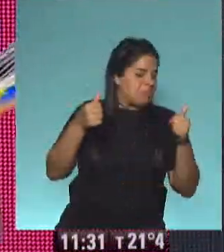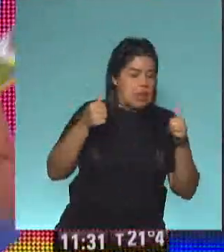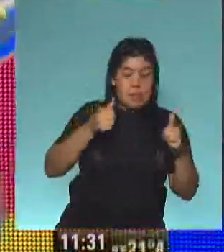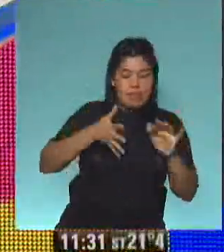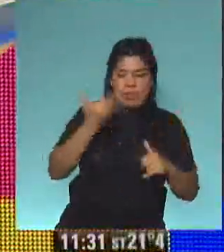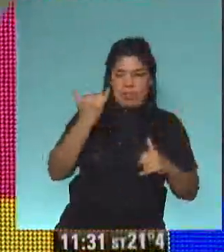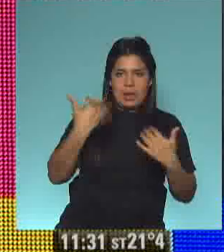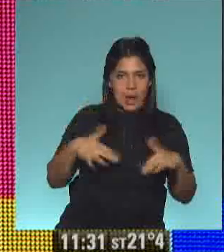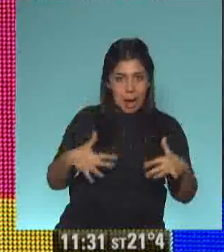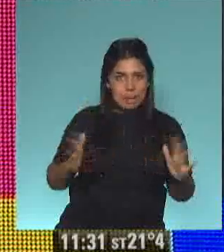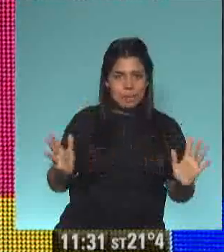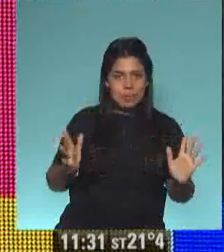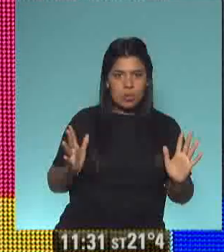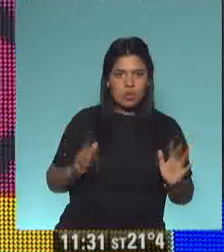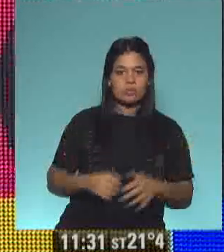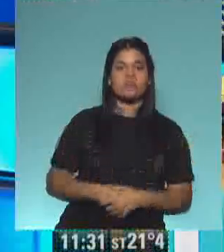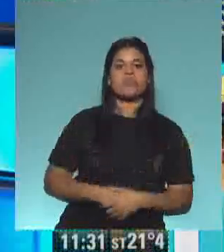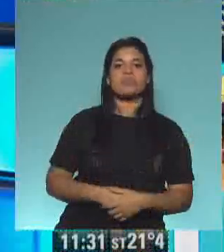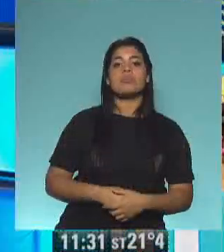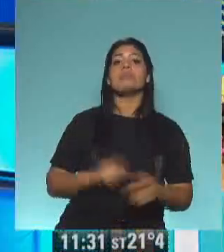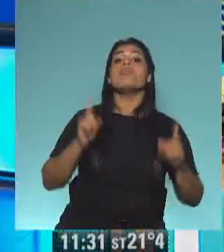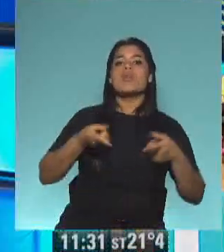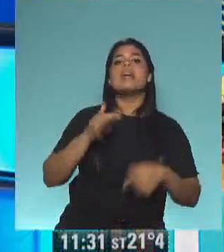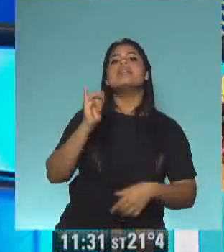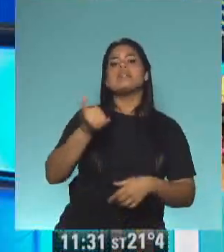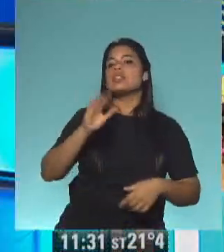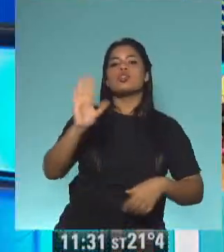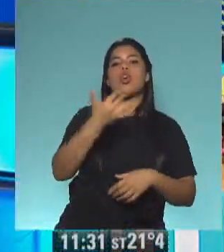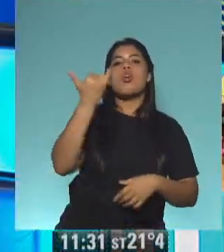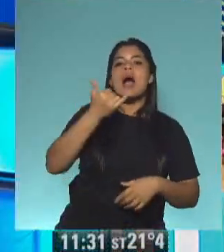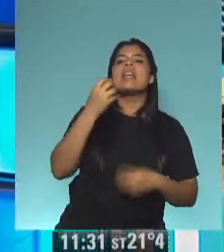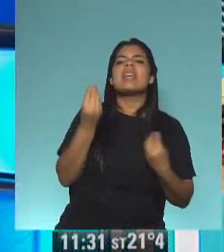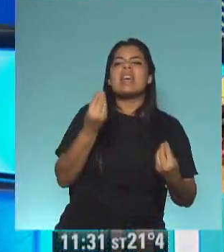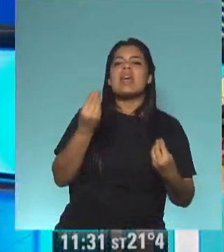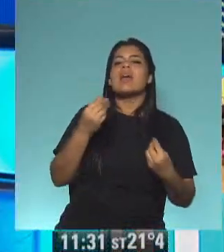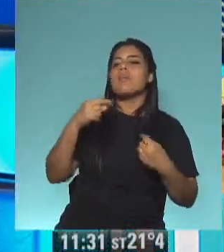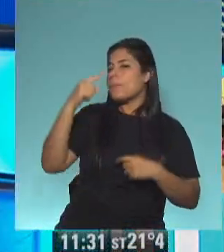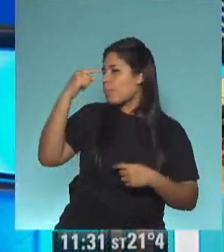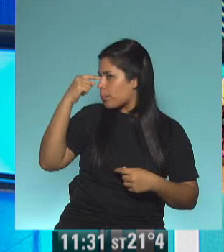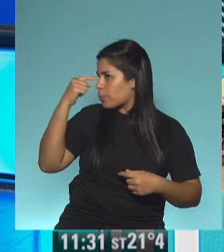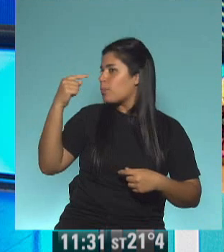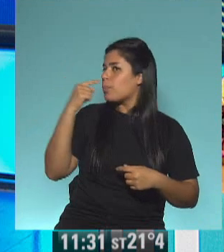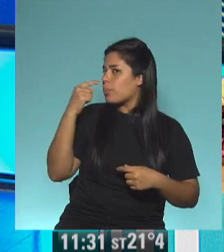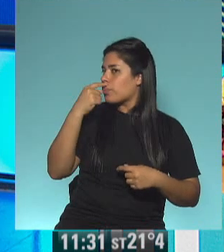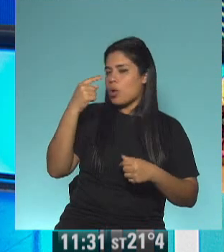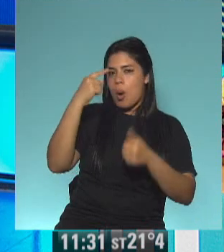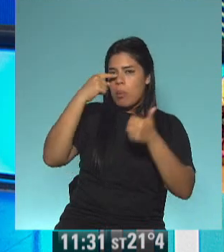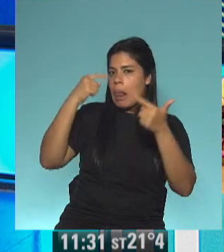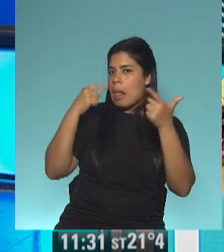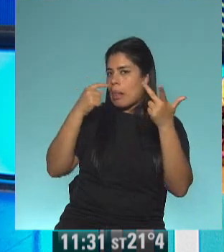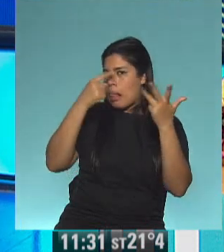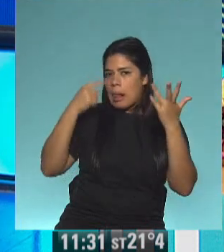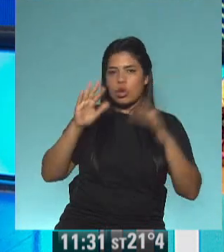que... Quizás hay olores que no los perciben. Pero lo que sí, todos tenemos un tabique, que es como la parte durita. Tenemos un tabique y fosas nasales. Entonces, hasta ahora tenemos